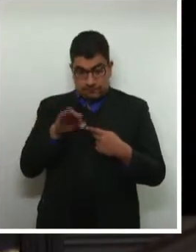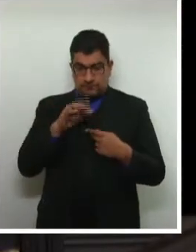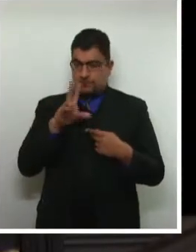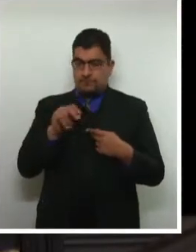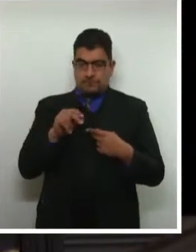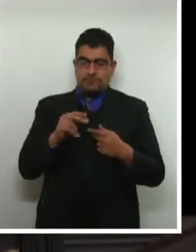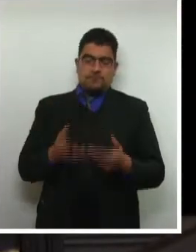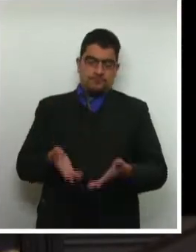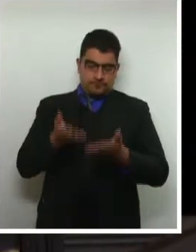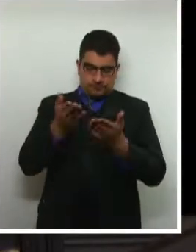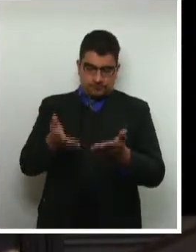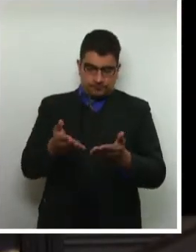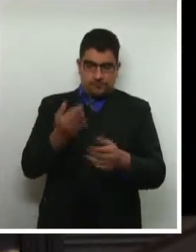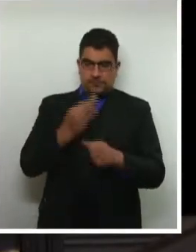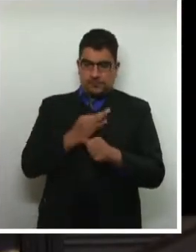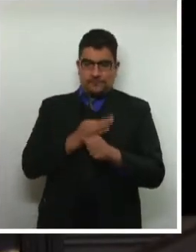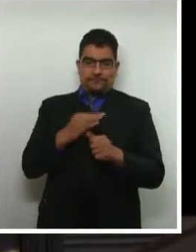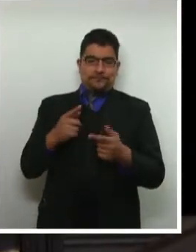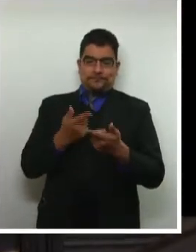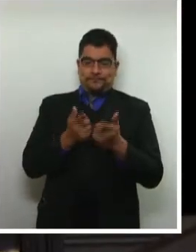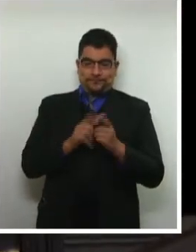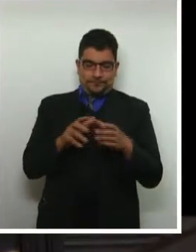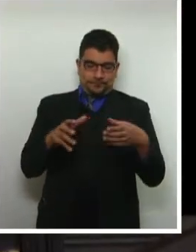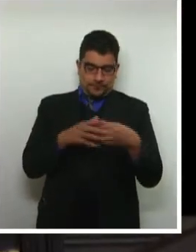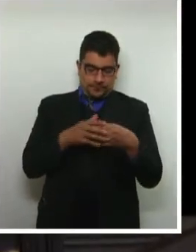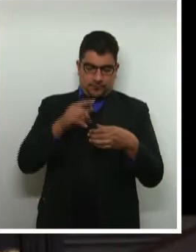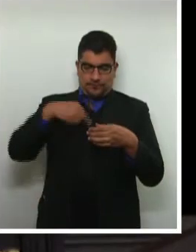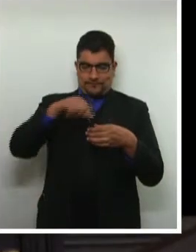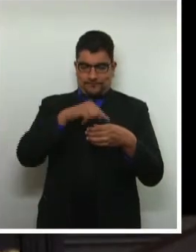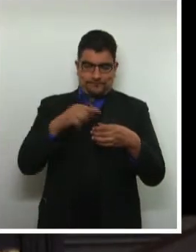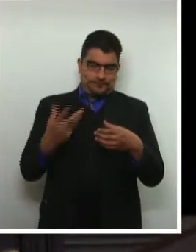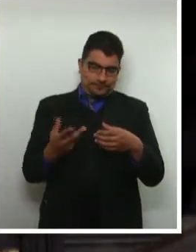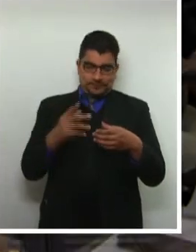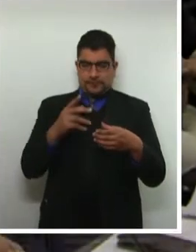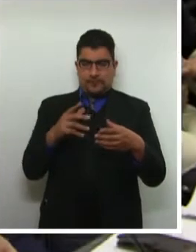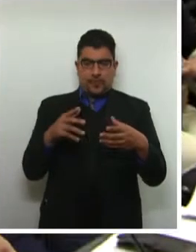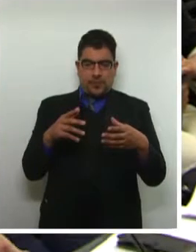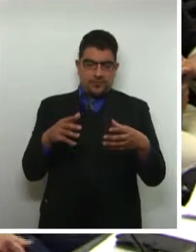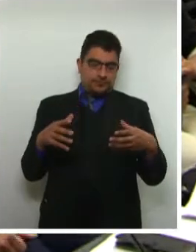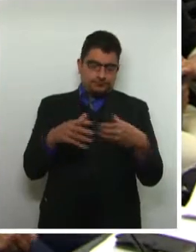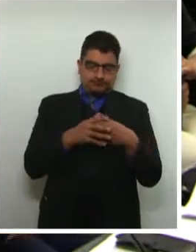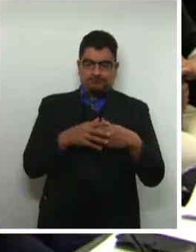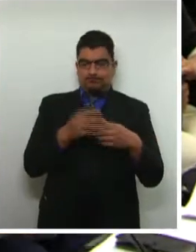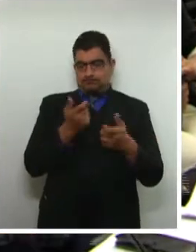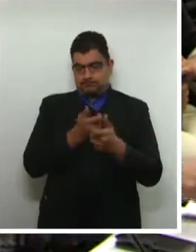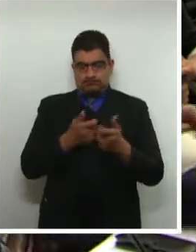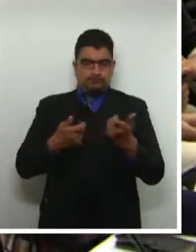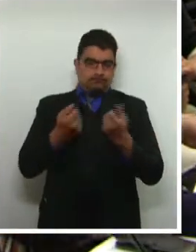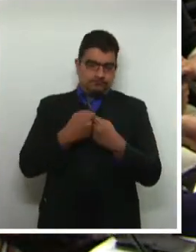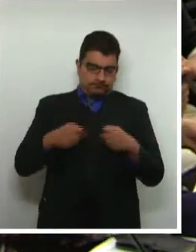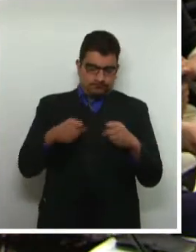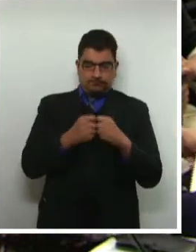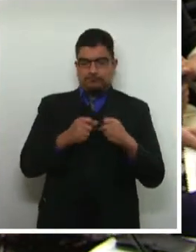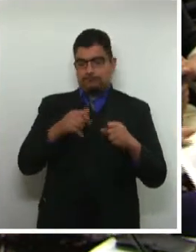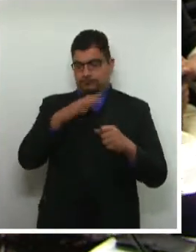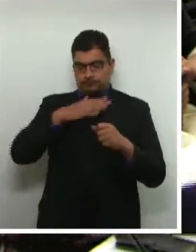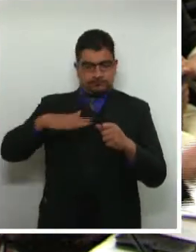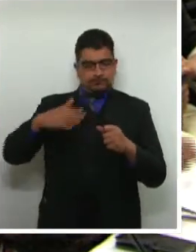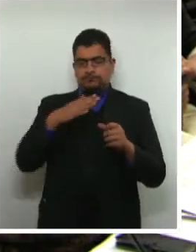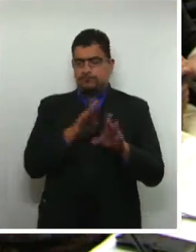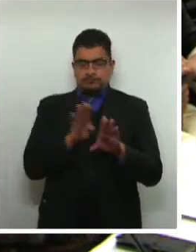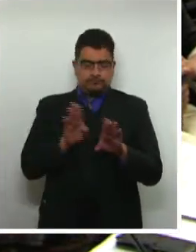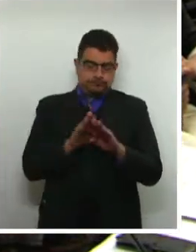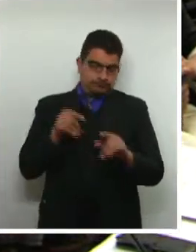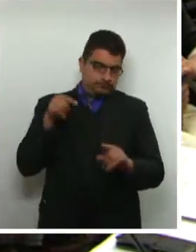Este tipo de órganos, este tipo de consejos económicos, sociales y ambientales